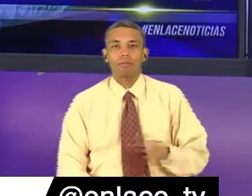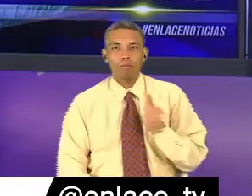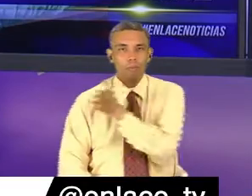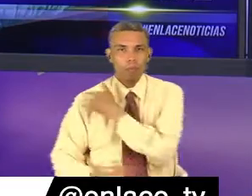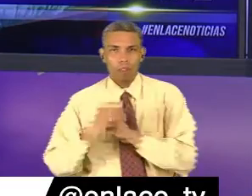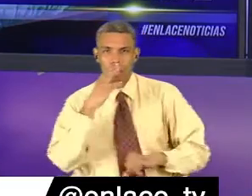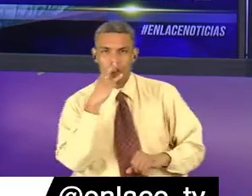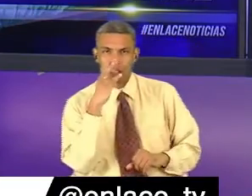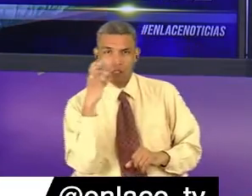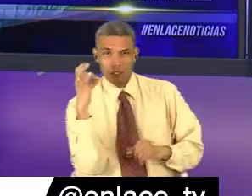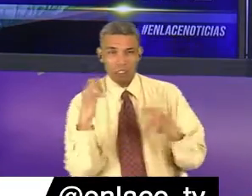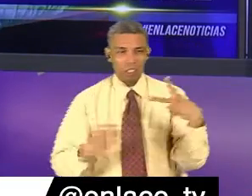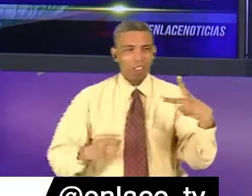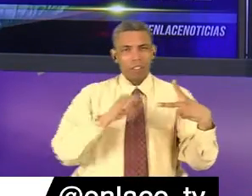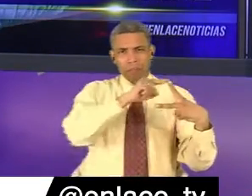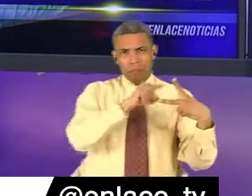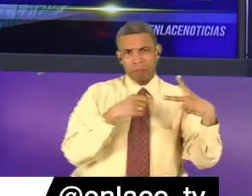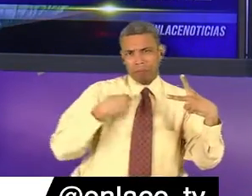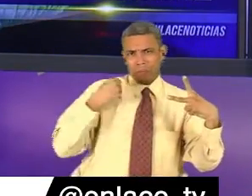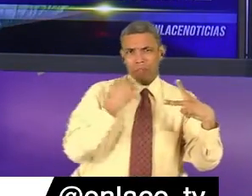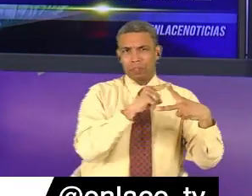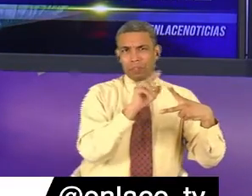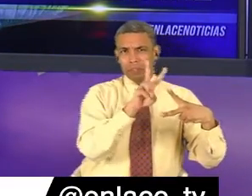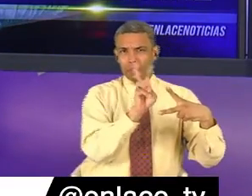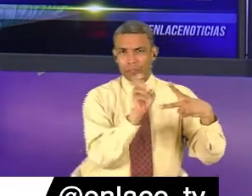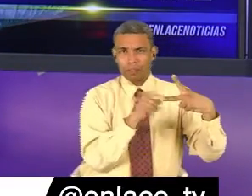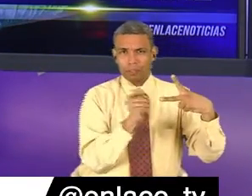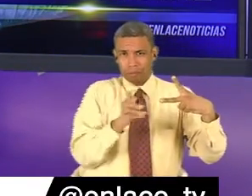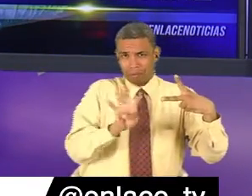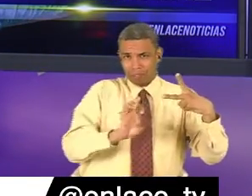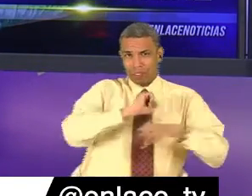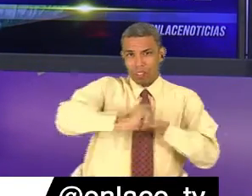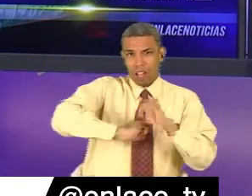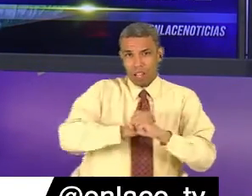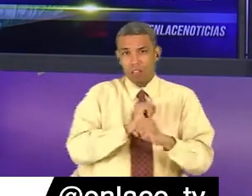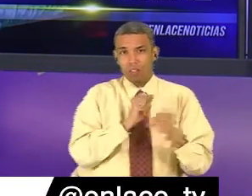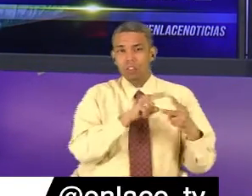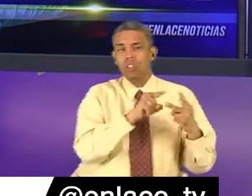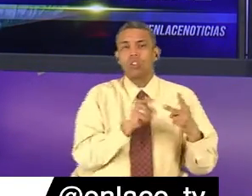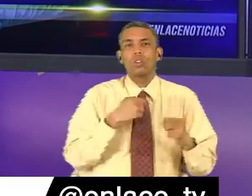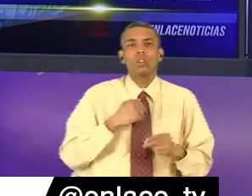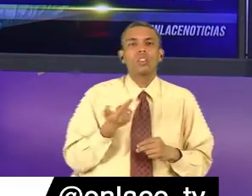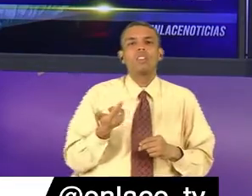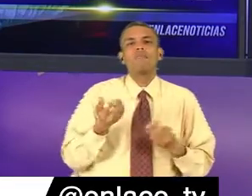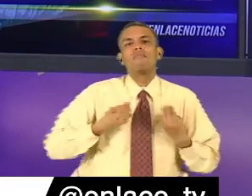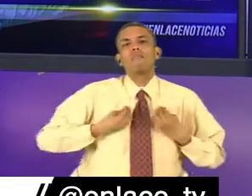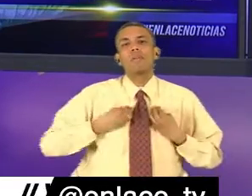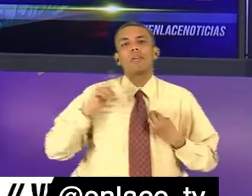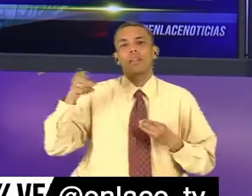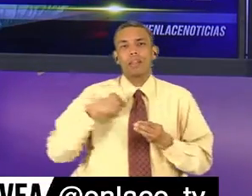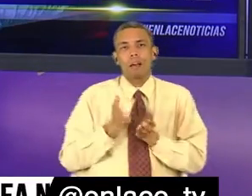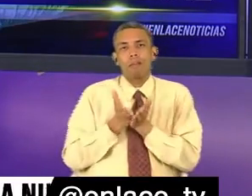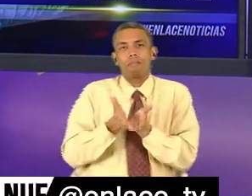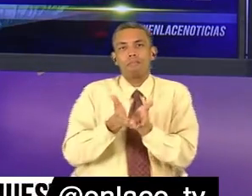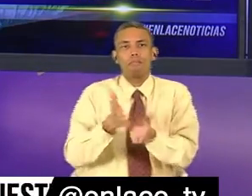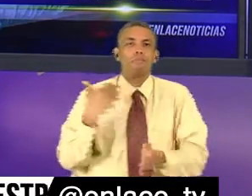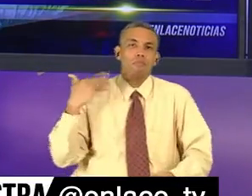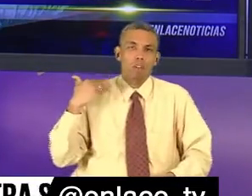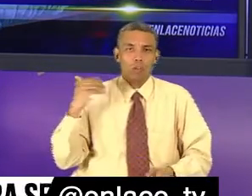años de edad fueron heridos con arma de fuego en el casco urbano del municipio de Puerto Wilches. Son atendidos a esta hora en la clínica La